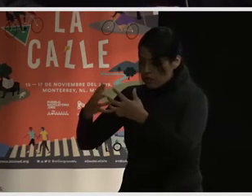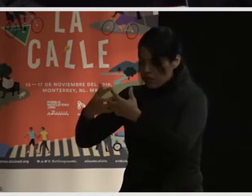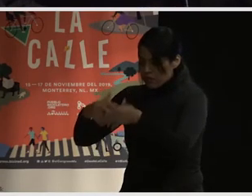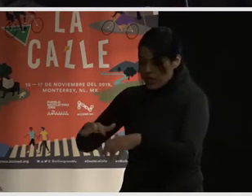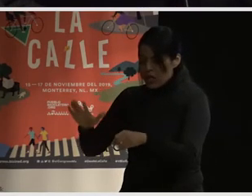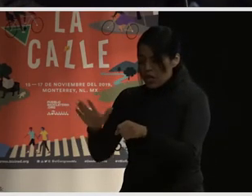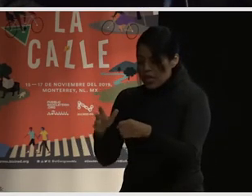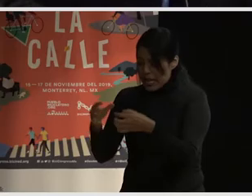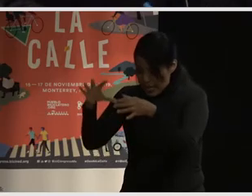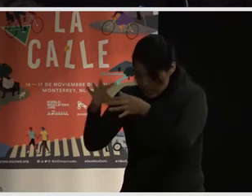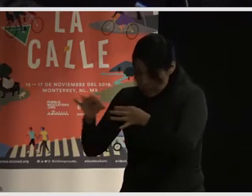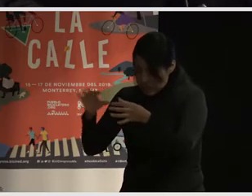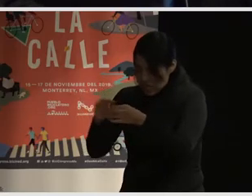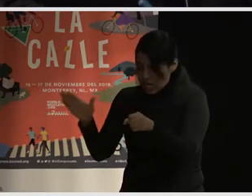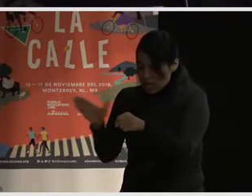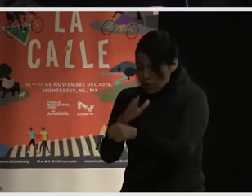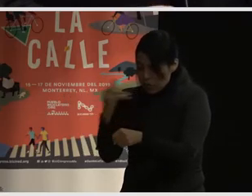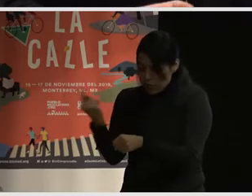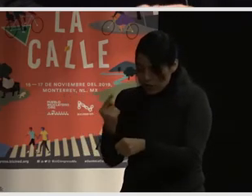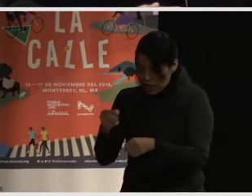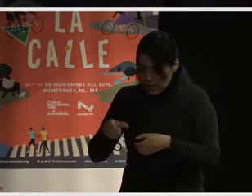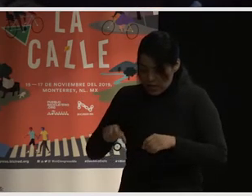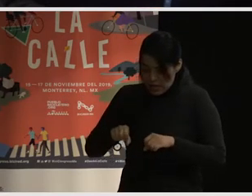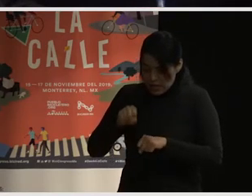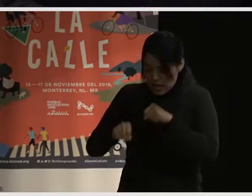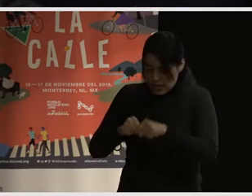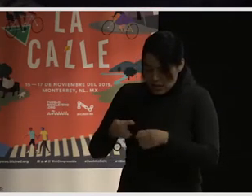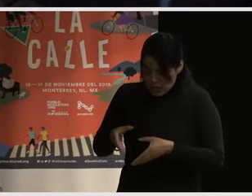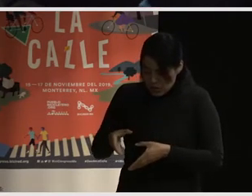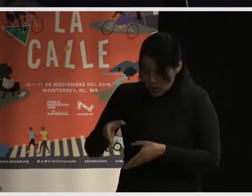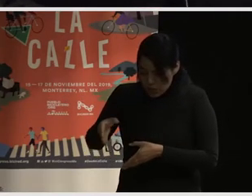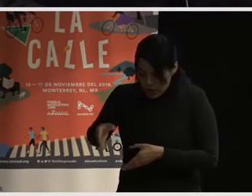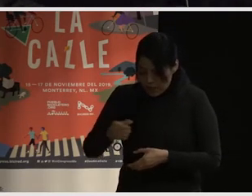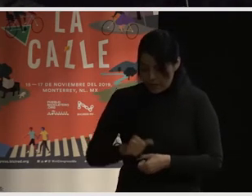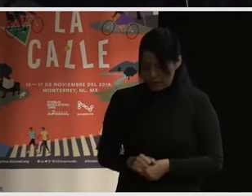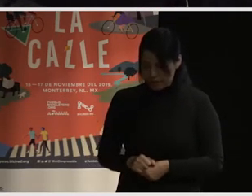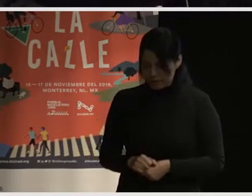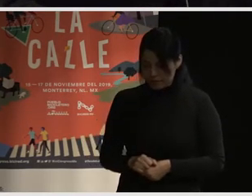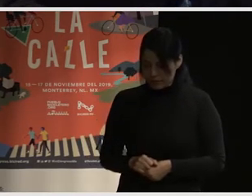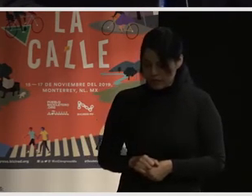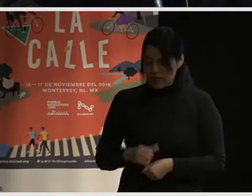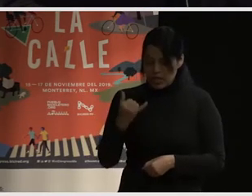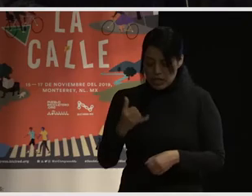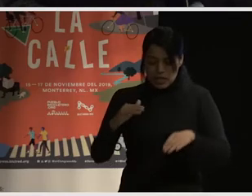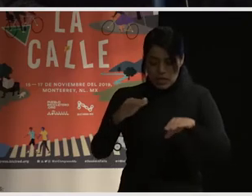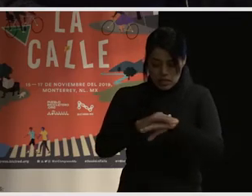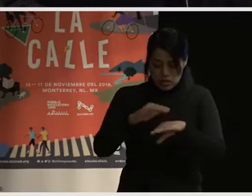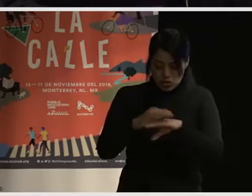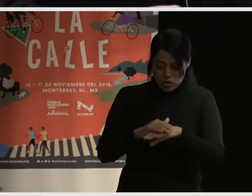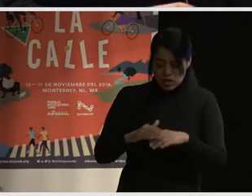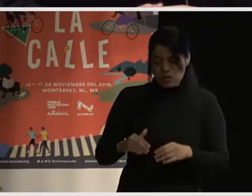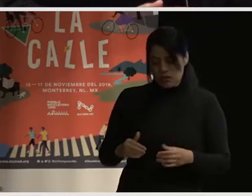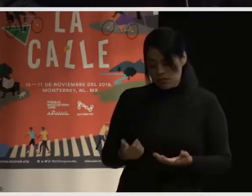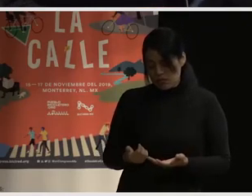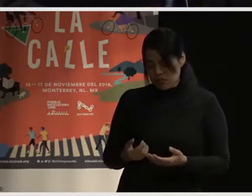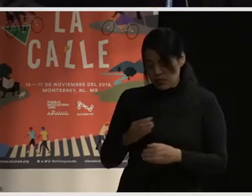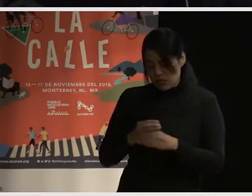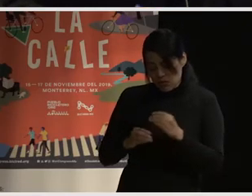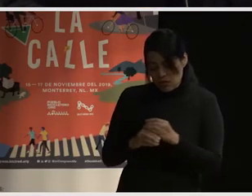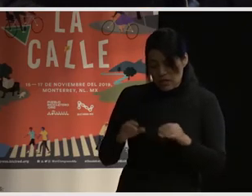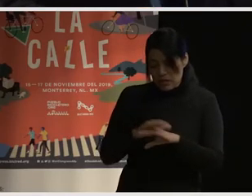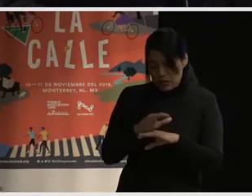hacer entender a personas que todo el tiempo han tenido un privilegio de que las cosas van a cambiar y que ahora pues tenemos que